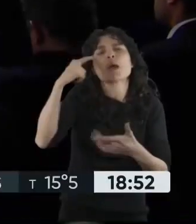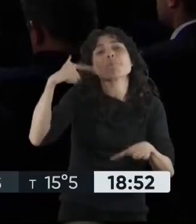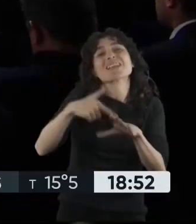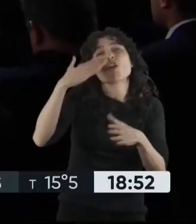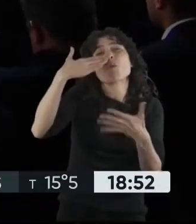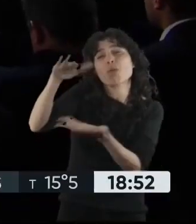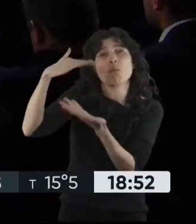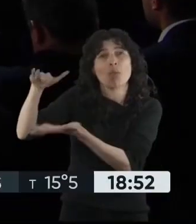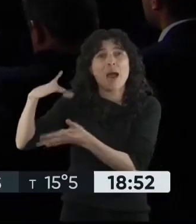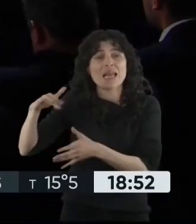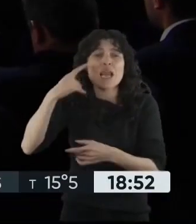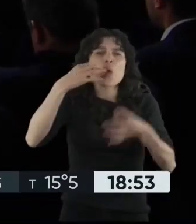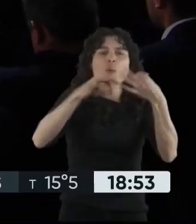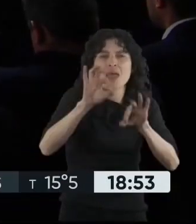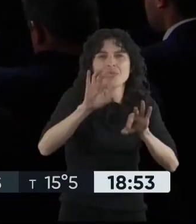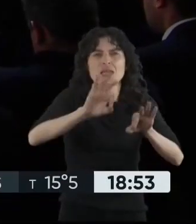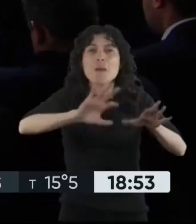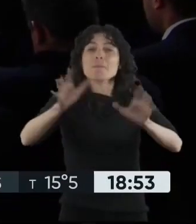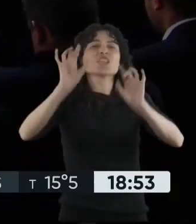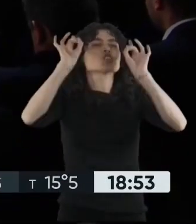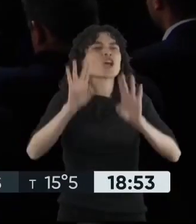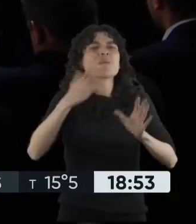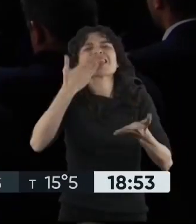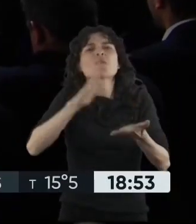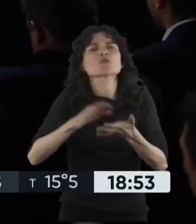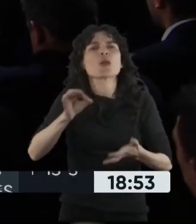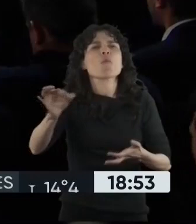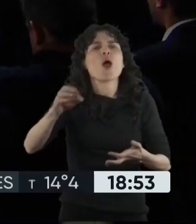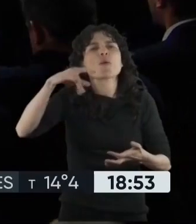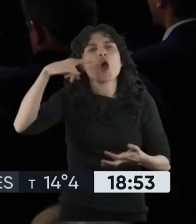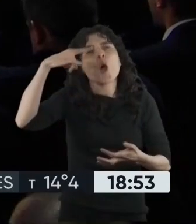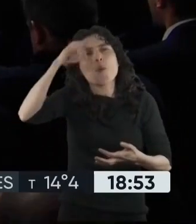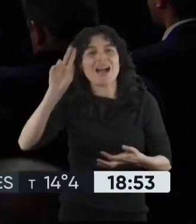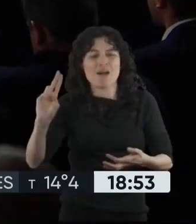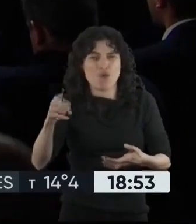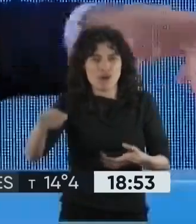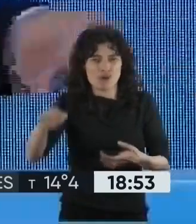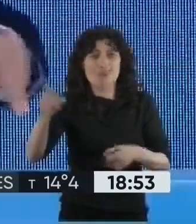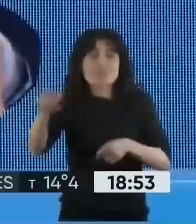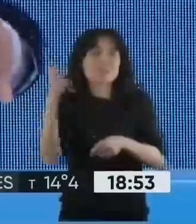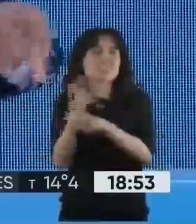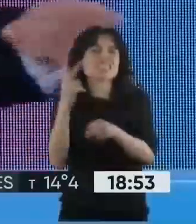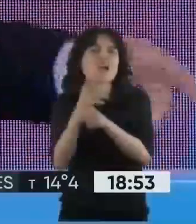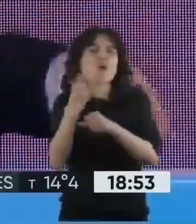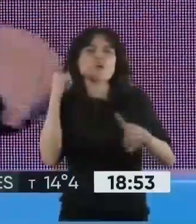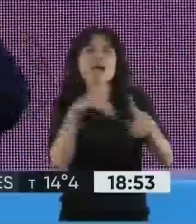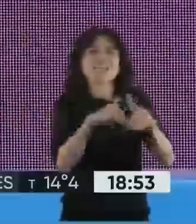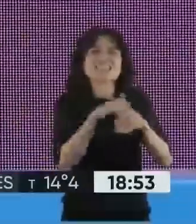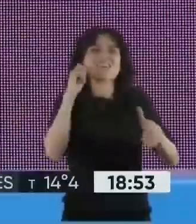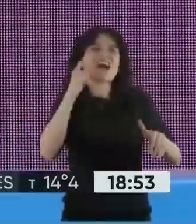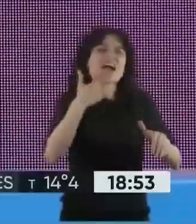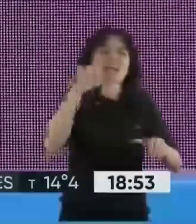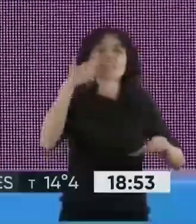un mundo, estoy hablando solo de Vaca Muerta, esa segunda reserva de gas y de petróleo